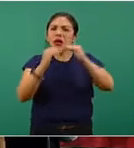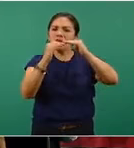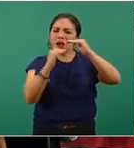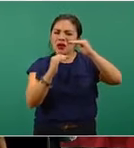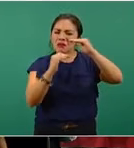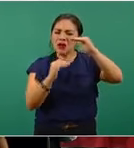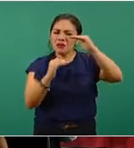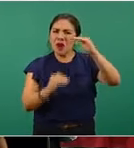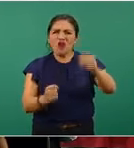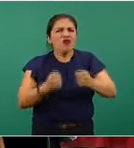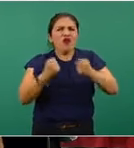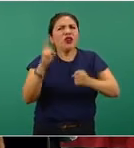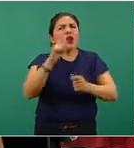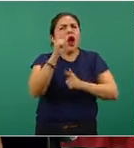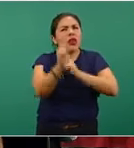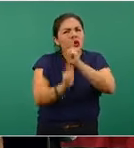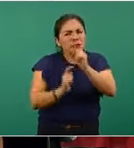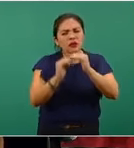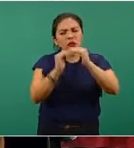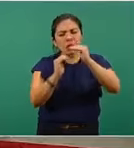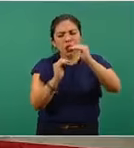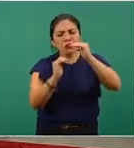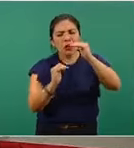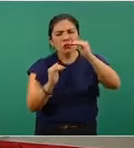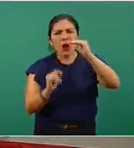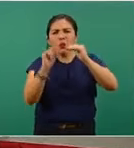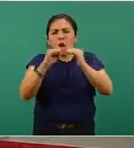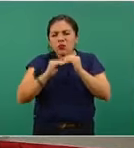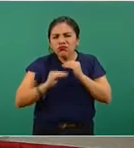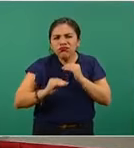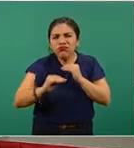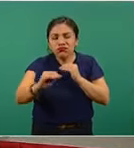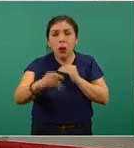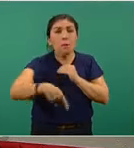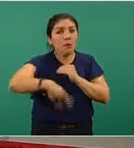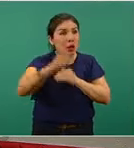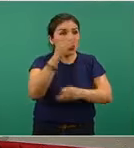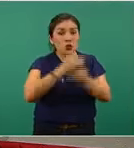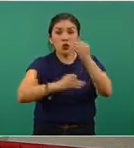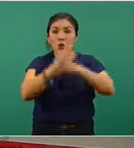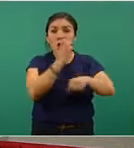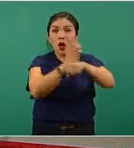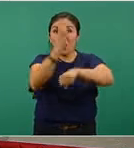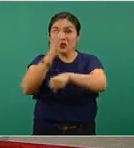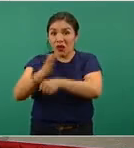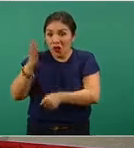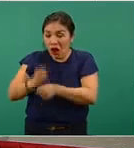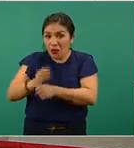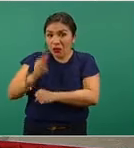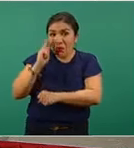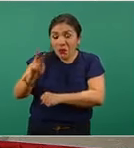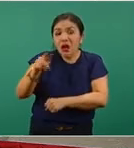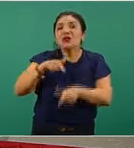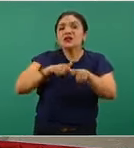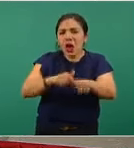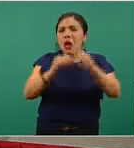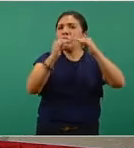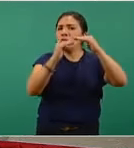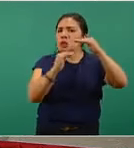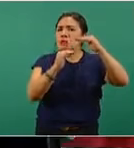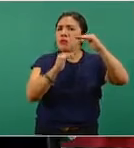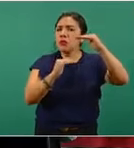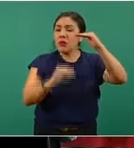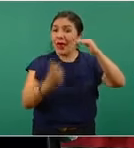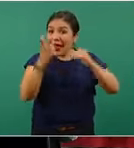menos intenso, están llegando a ciertas mesetas, pero todos los estados actualmente siguen en un descenso, y